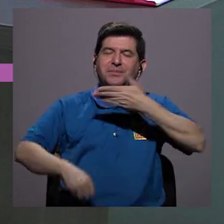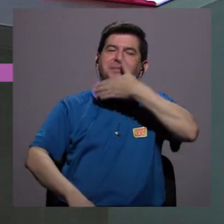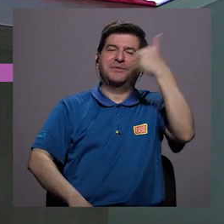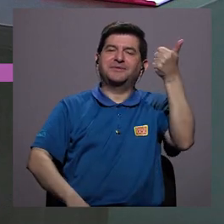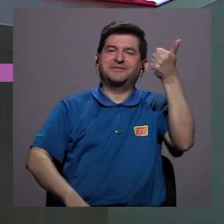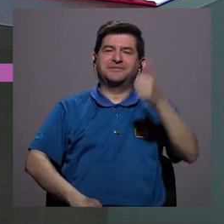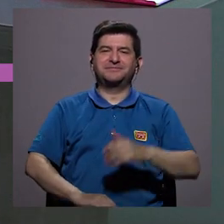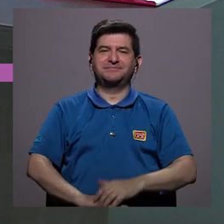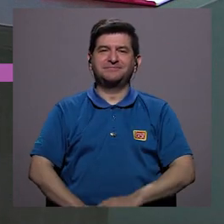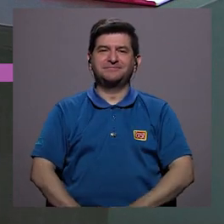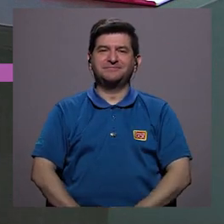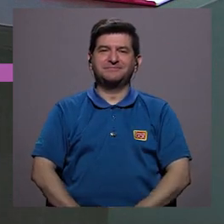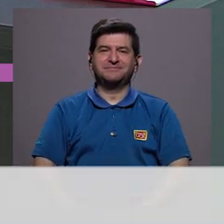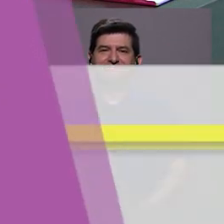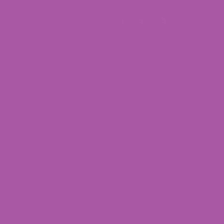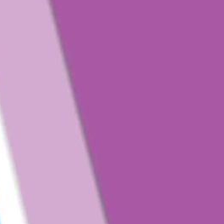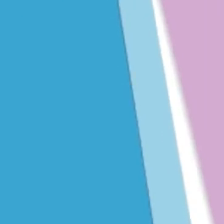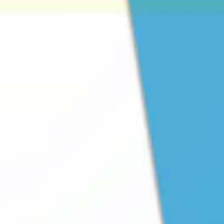más de Vivir Mejor.